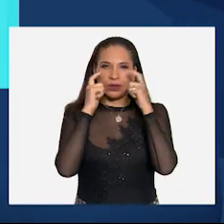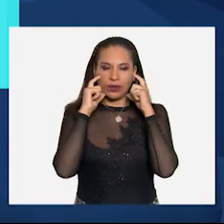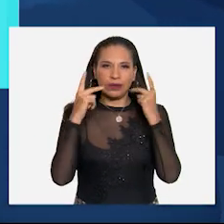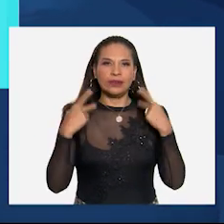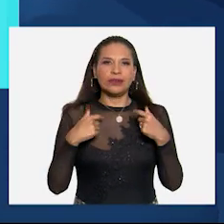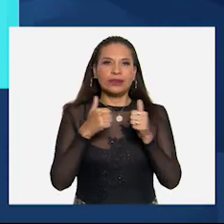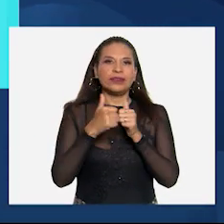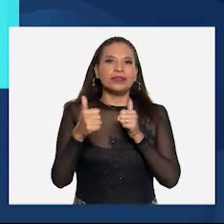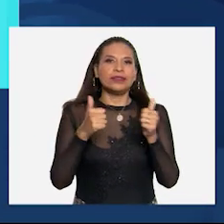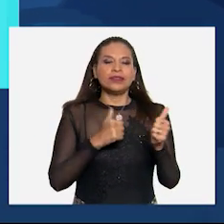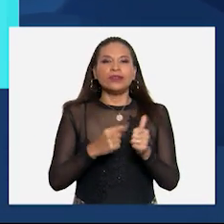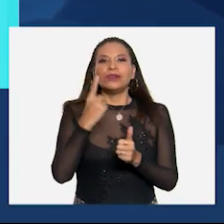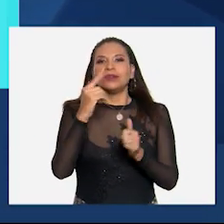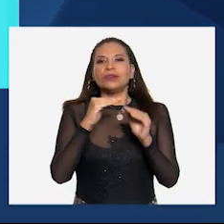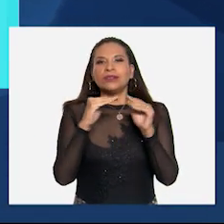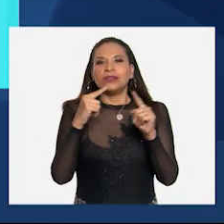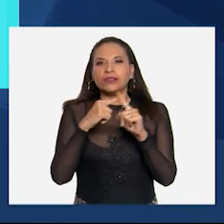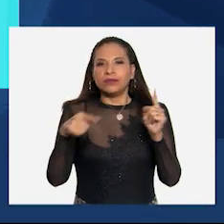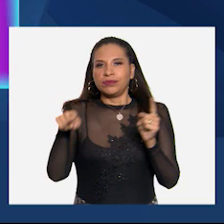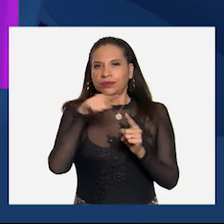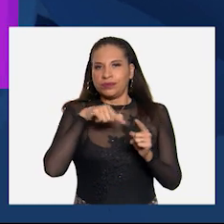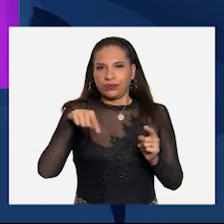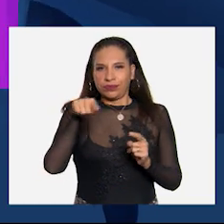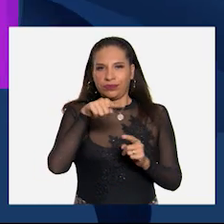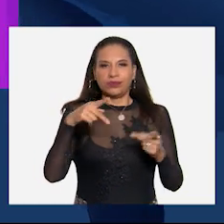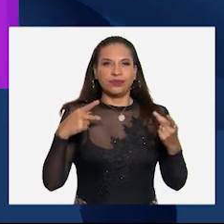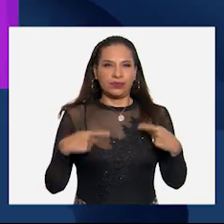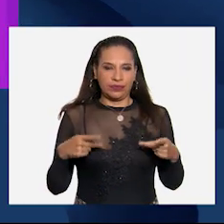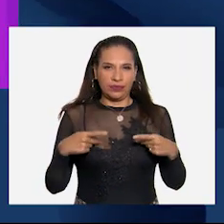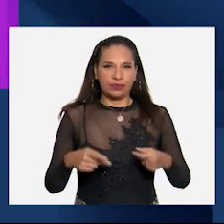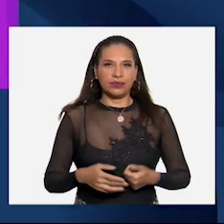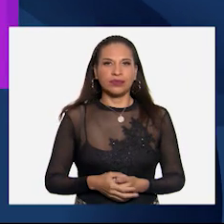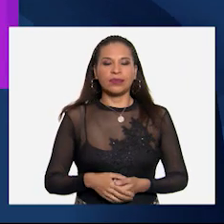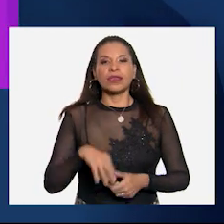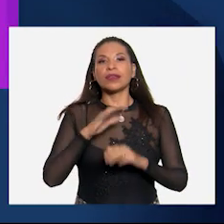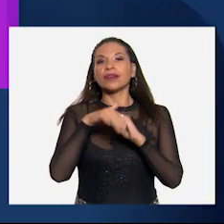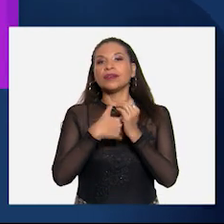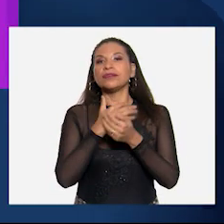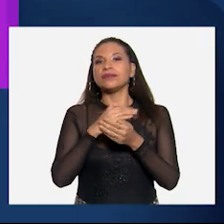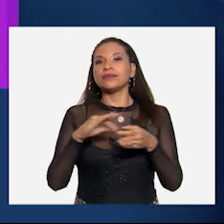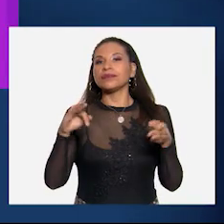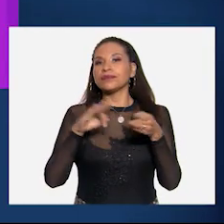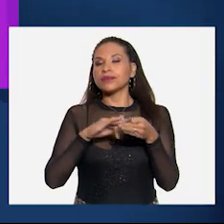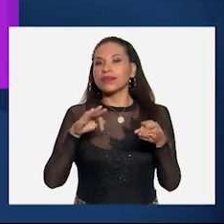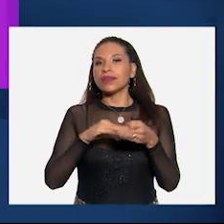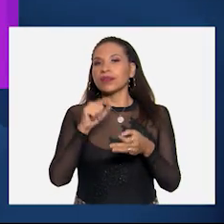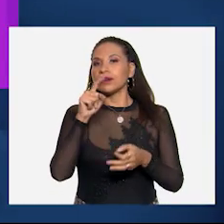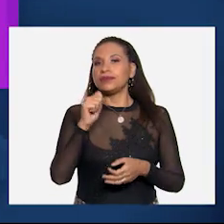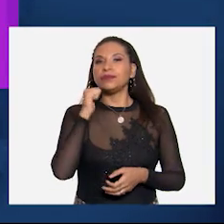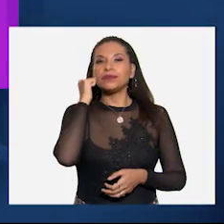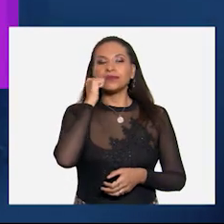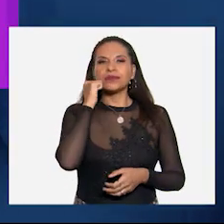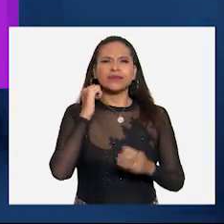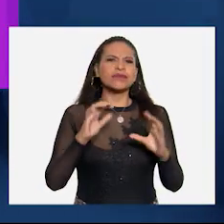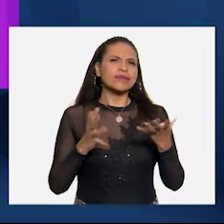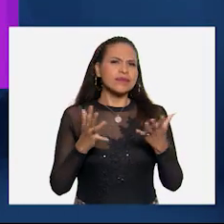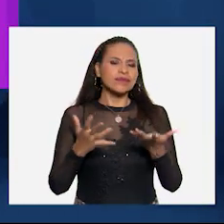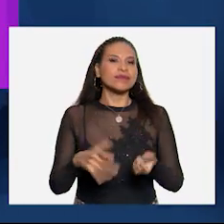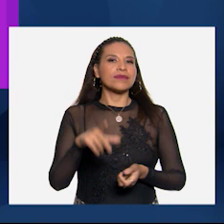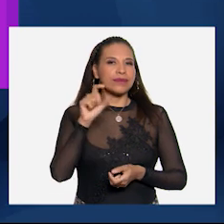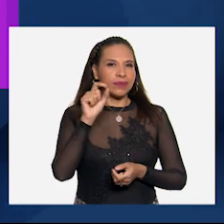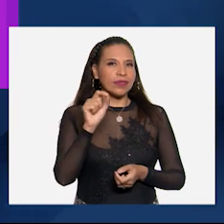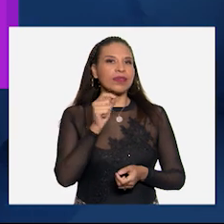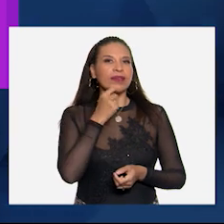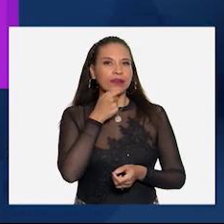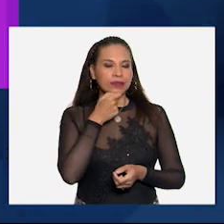una distancia mínima de 1.5 metros entre tú y los demás. Lávate las manos muy seguido con agua y jabón por lo menos